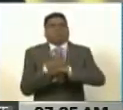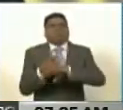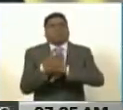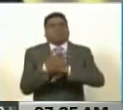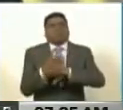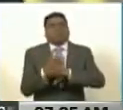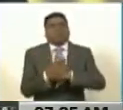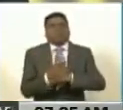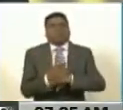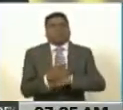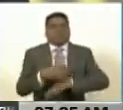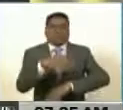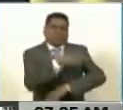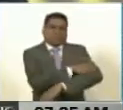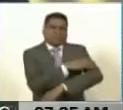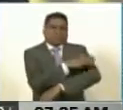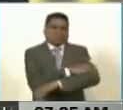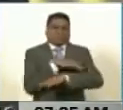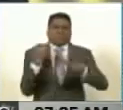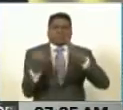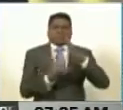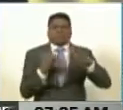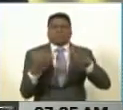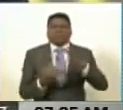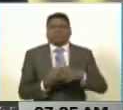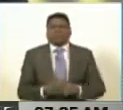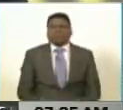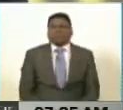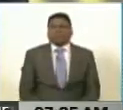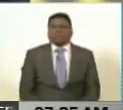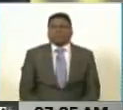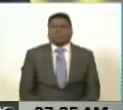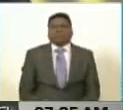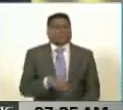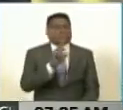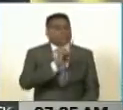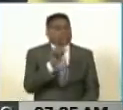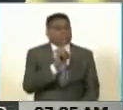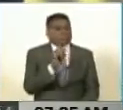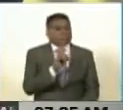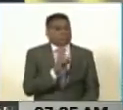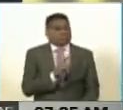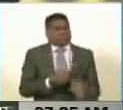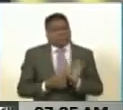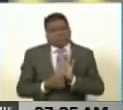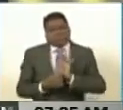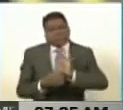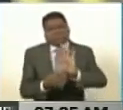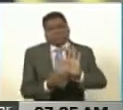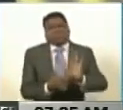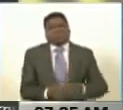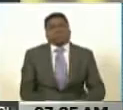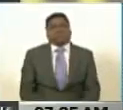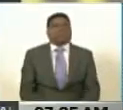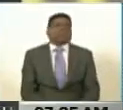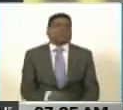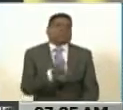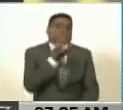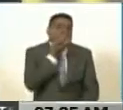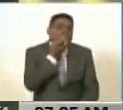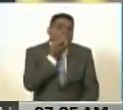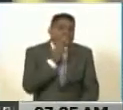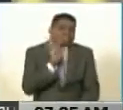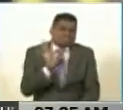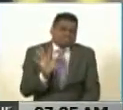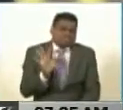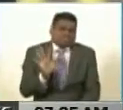gubernamentales, opositores, institucionales, y no aparecer incluso calificando, o sea, porque yo creo